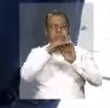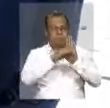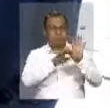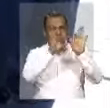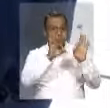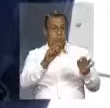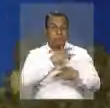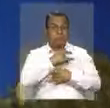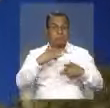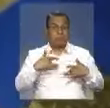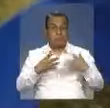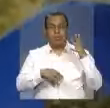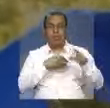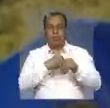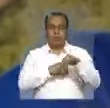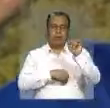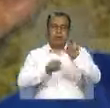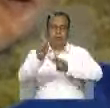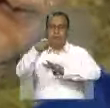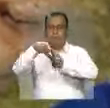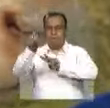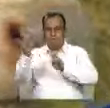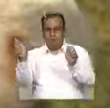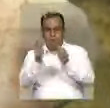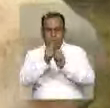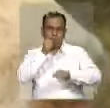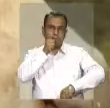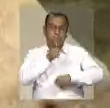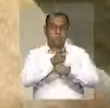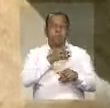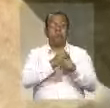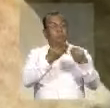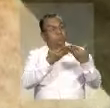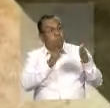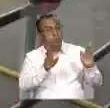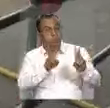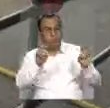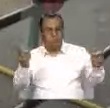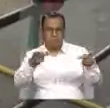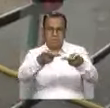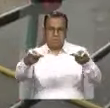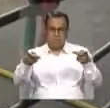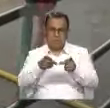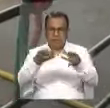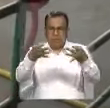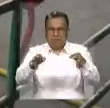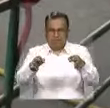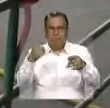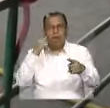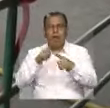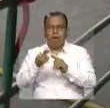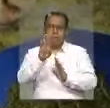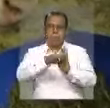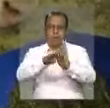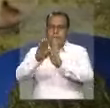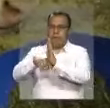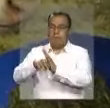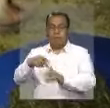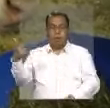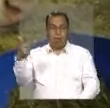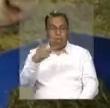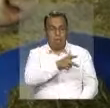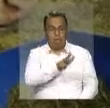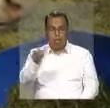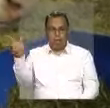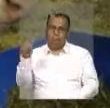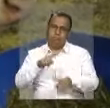de salubridad que junto al INVIMA vigilarán. Dijo también que con la reapertura de los mataderos municipales se reducirán los costos de traslado del ganado y se